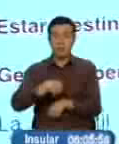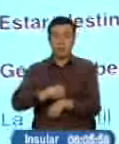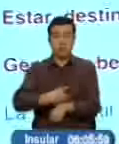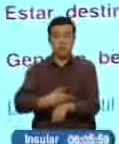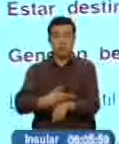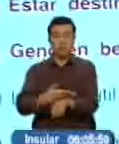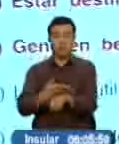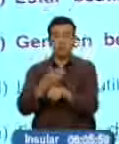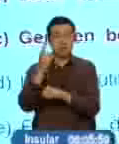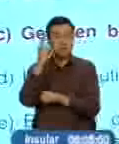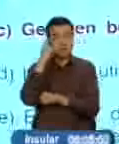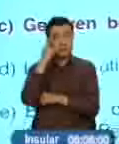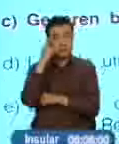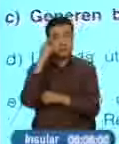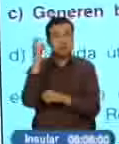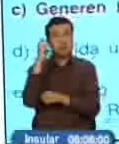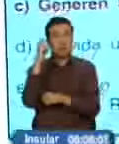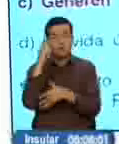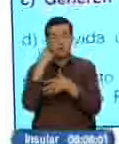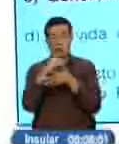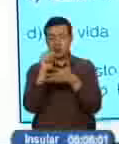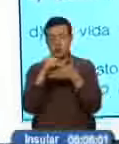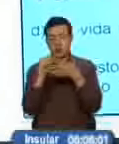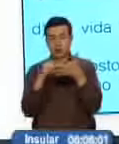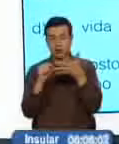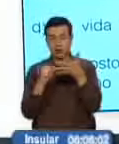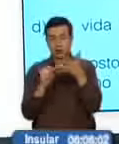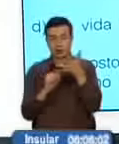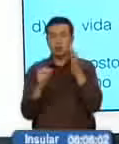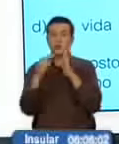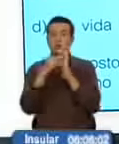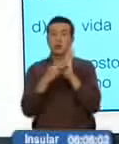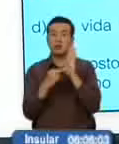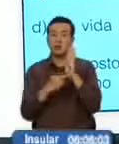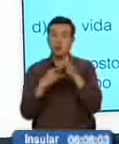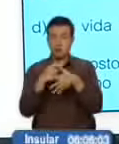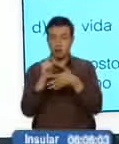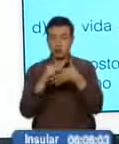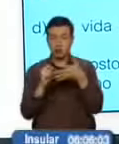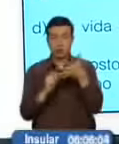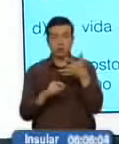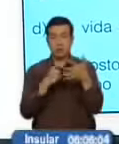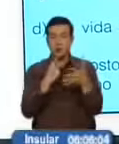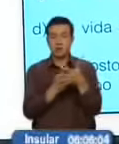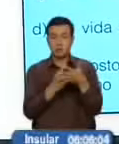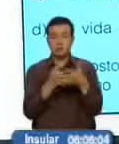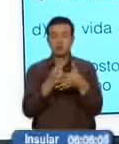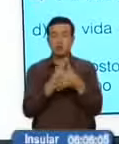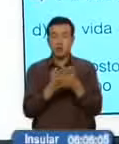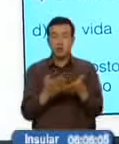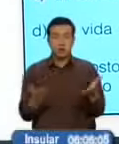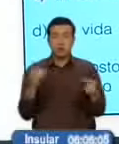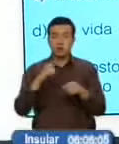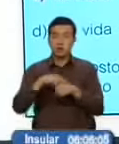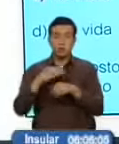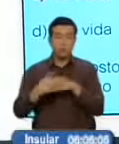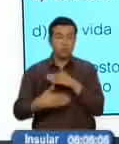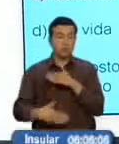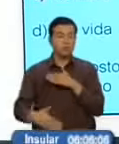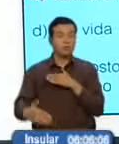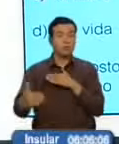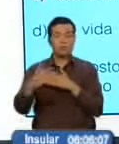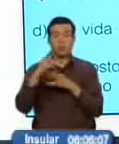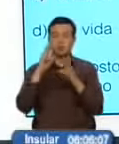sea considerado como tal, debe cumplir con determinados requisitos. Y dice literalmente el artículo, los bienes de larga duración